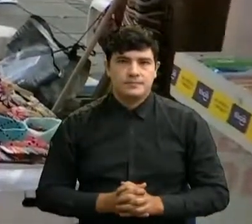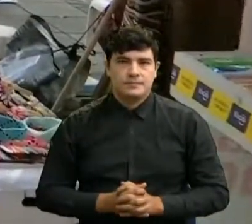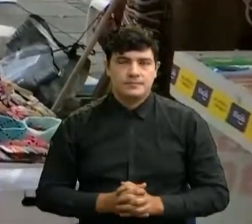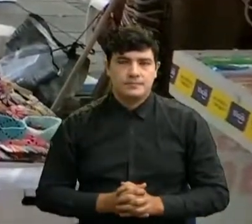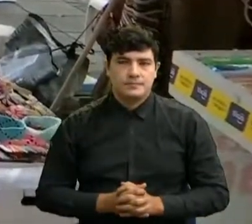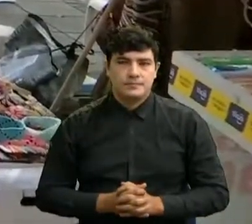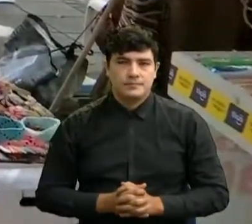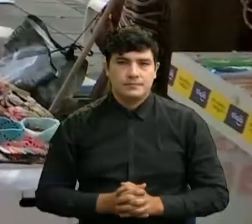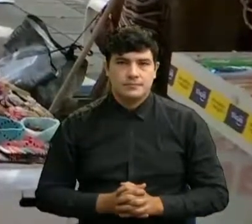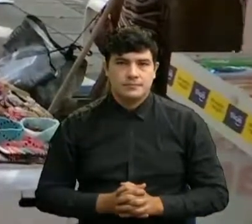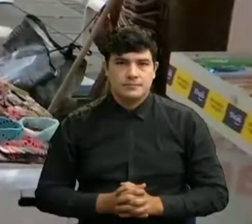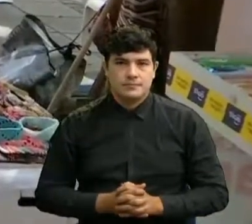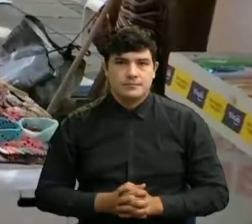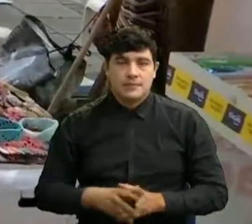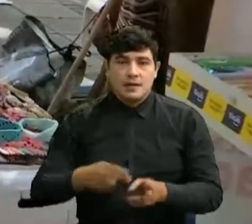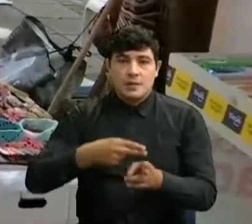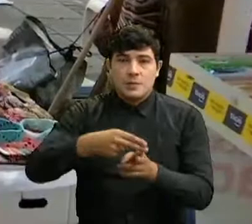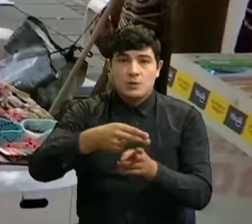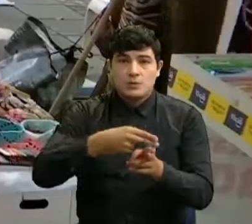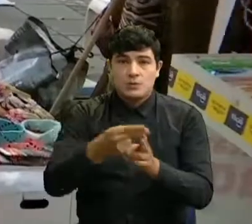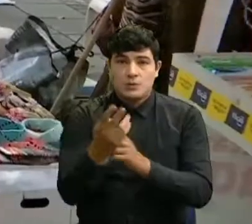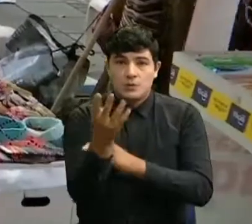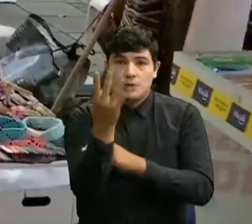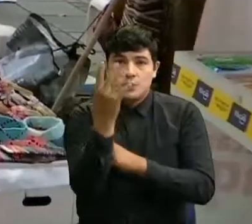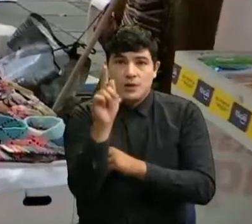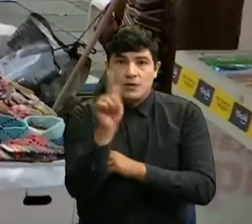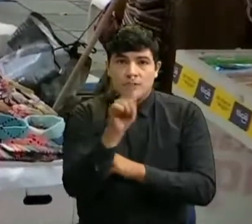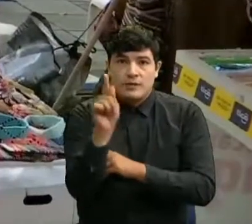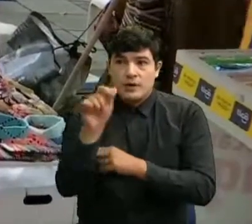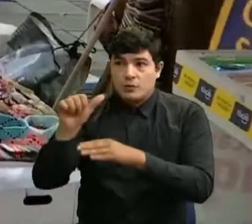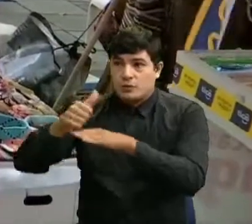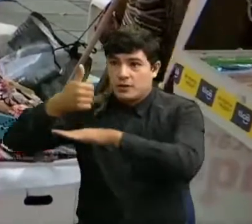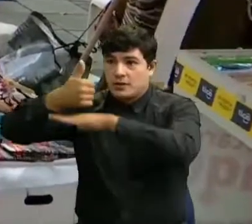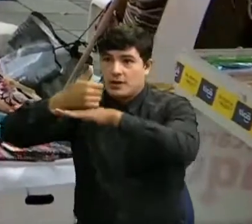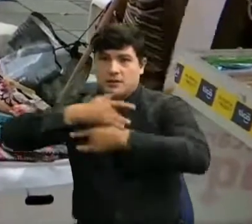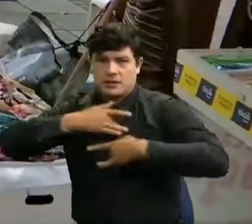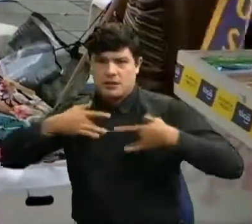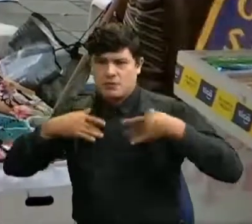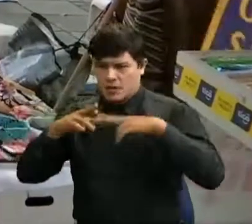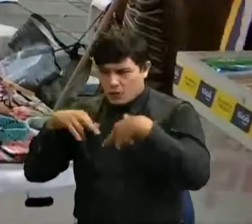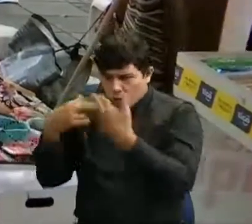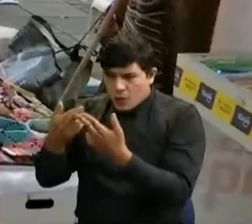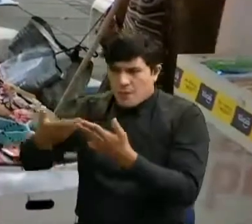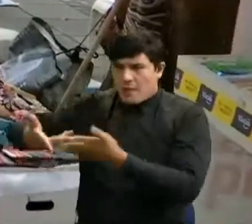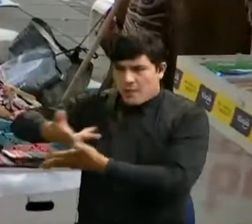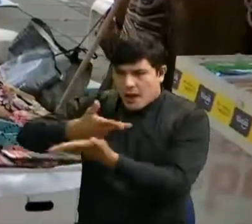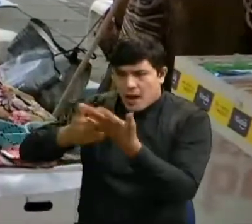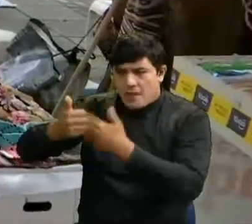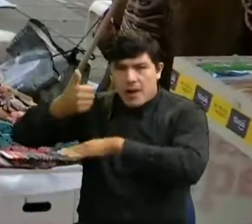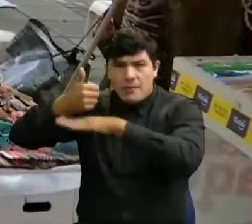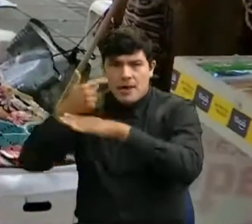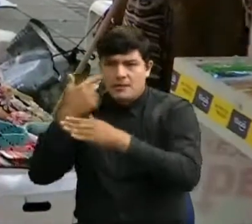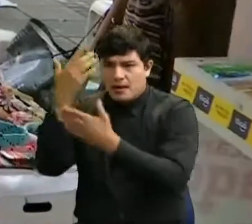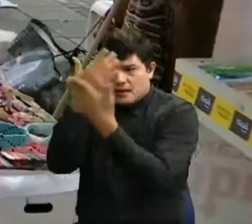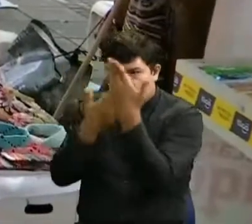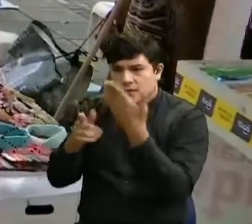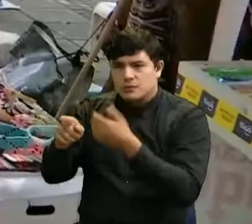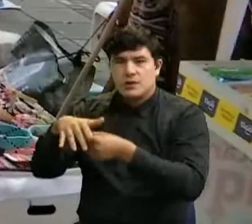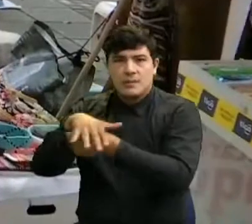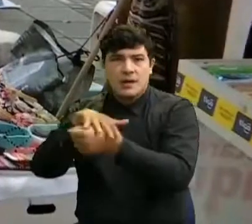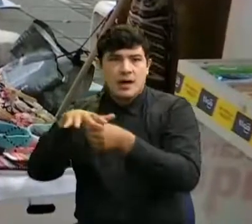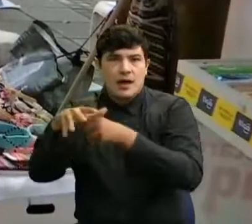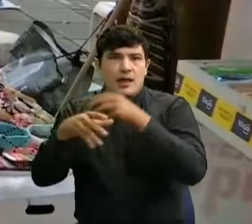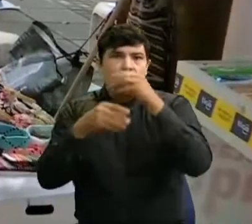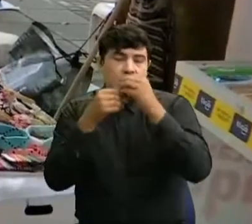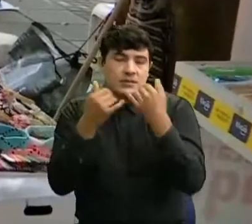El 4 de febrero se reunirán las autoridades de salud y de igual forma el puesto de mando unificado para analizar esta situación y de igual forma